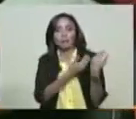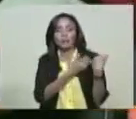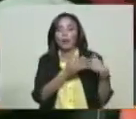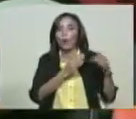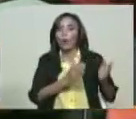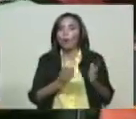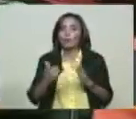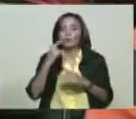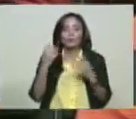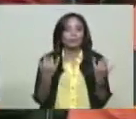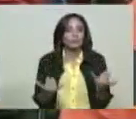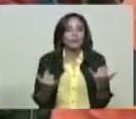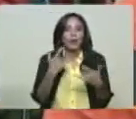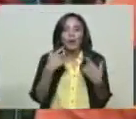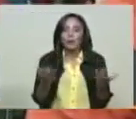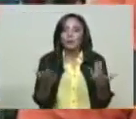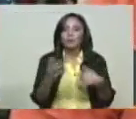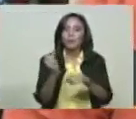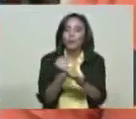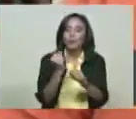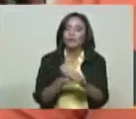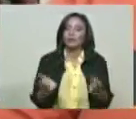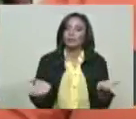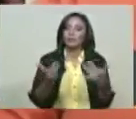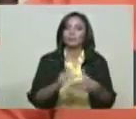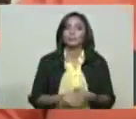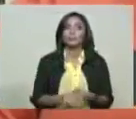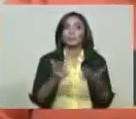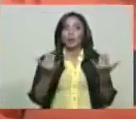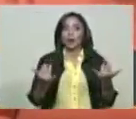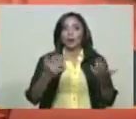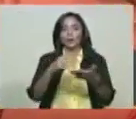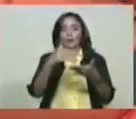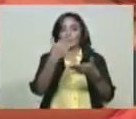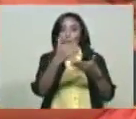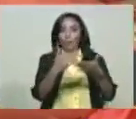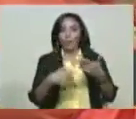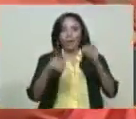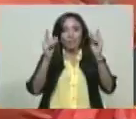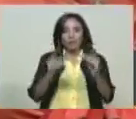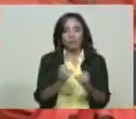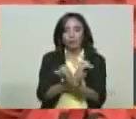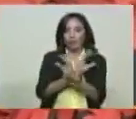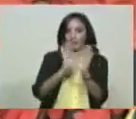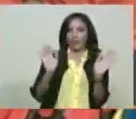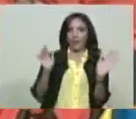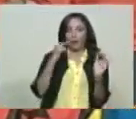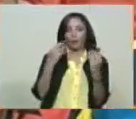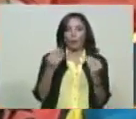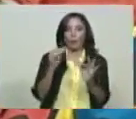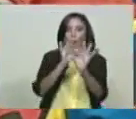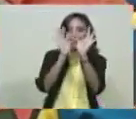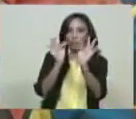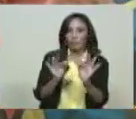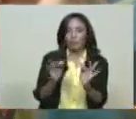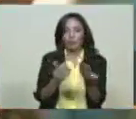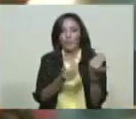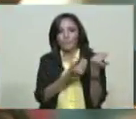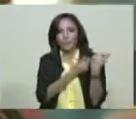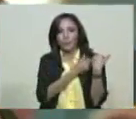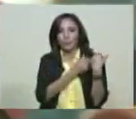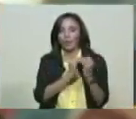ya así como ha tomado estas medidas tempranera en uso de su soberanía plenipotenciaria